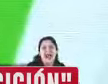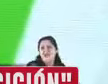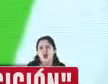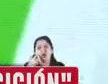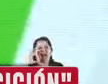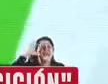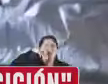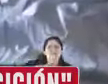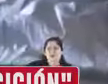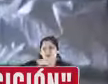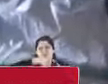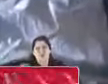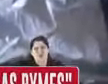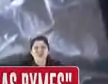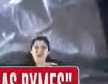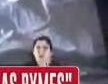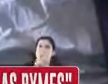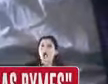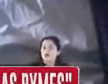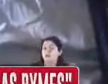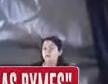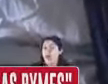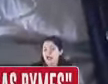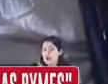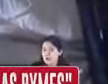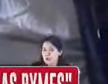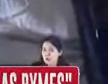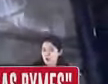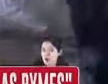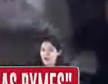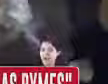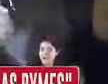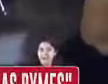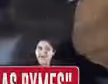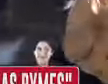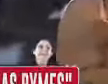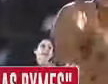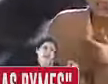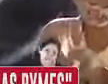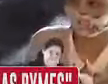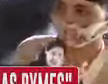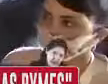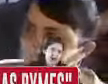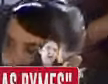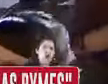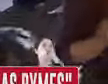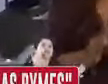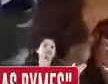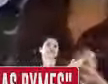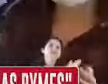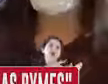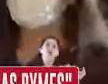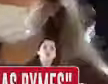es una firma muy importante es cierto que han decidido relocalizar una decisión global pero